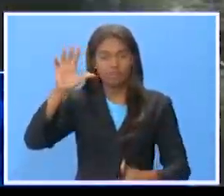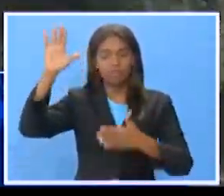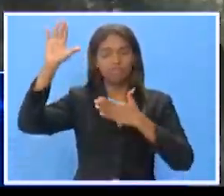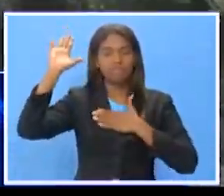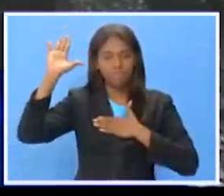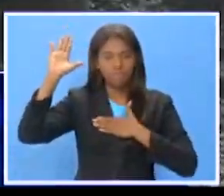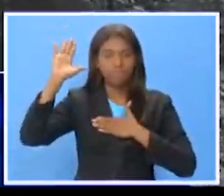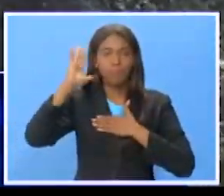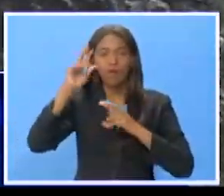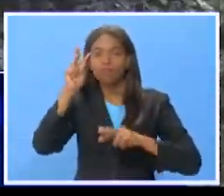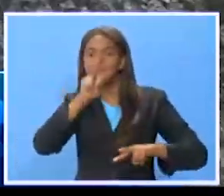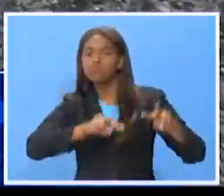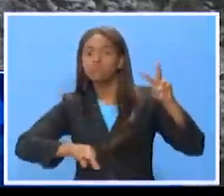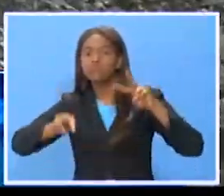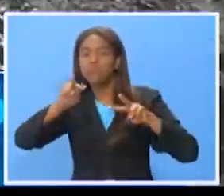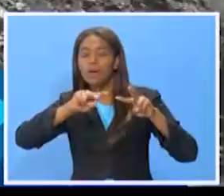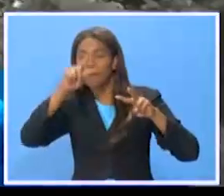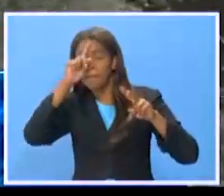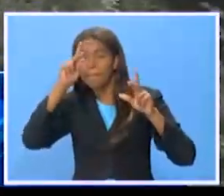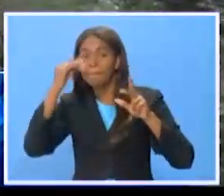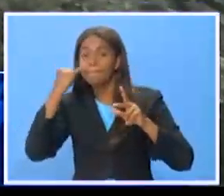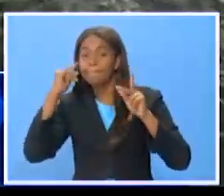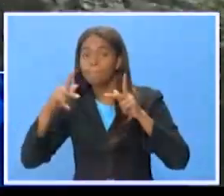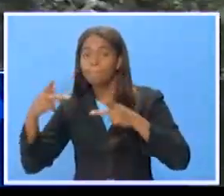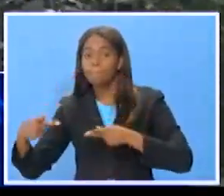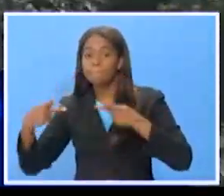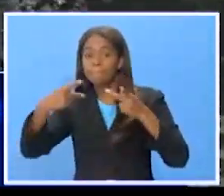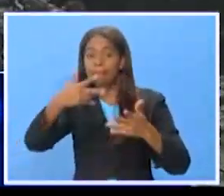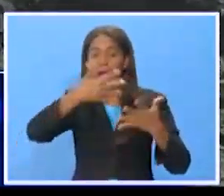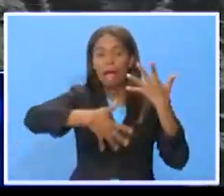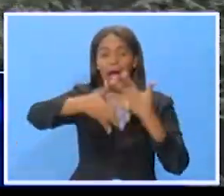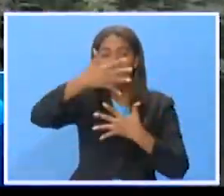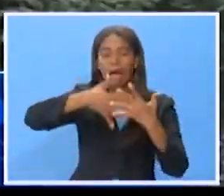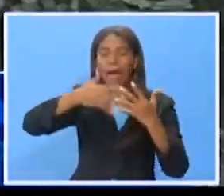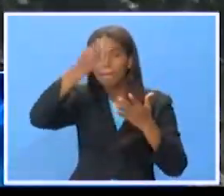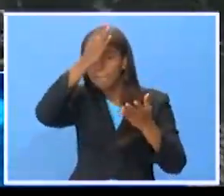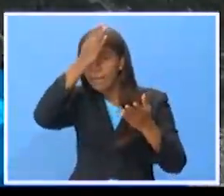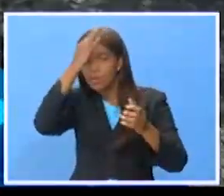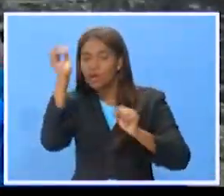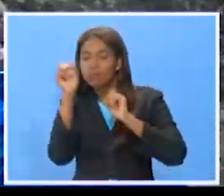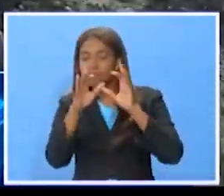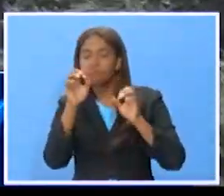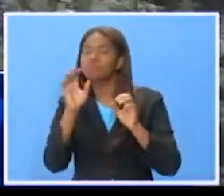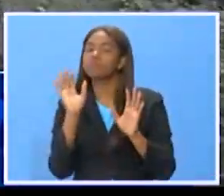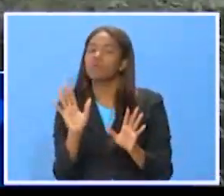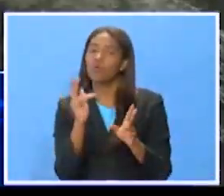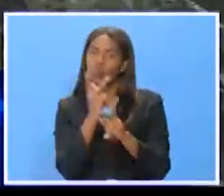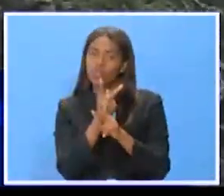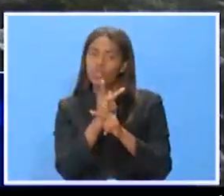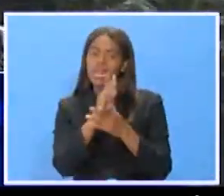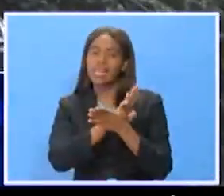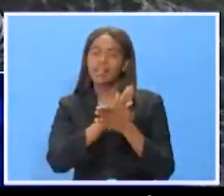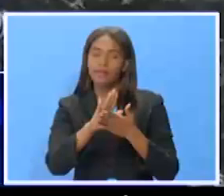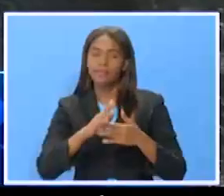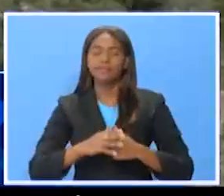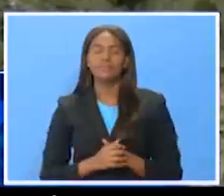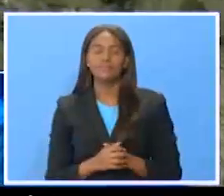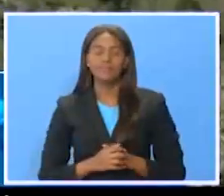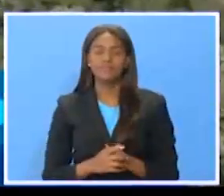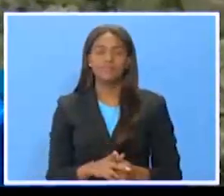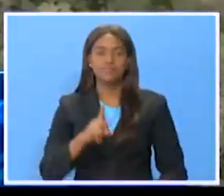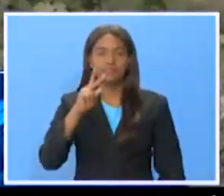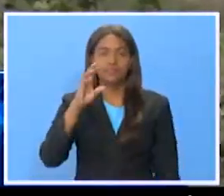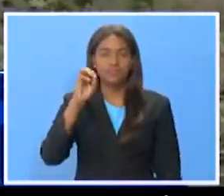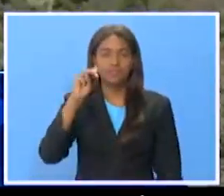pública a ser vigilantes para evitar que quienes visiten el área de recreación arrojen residuos a fin de preservar la limpia. Romero indicó que con